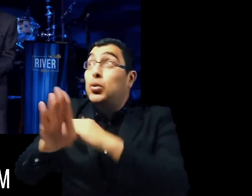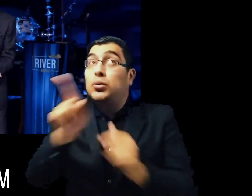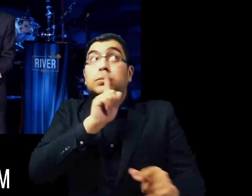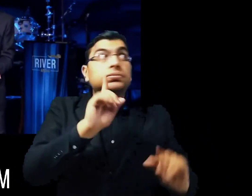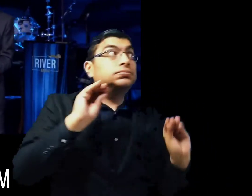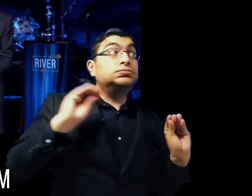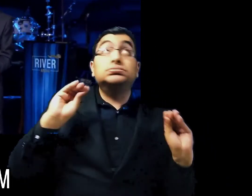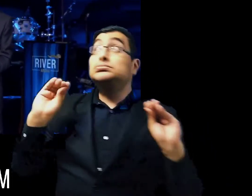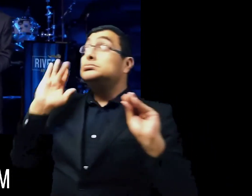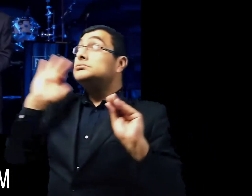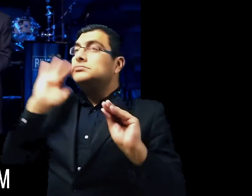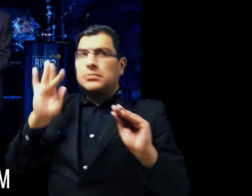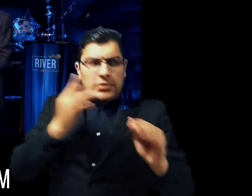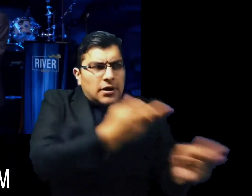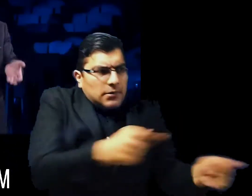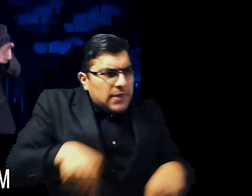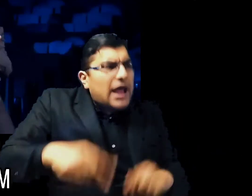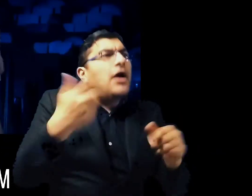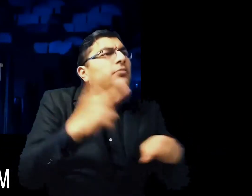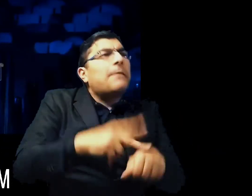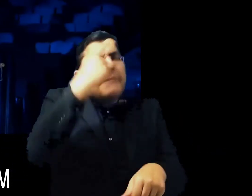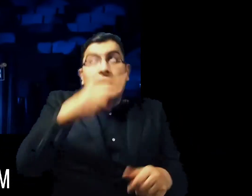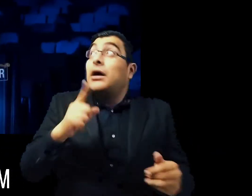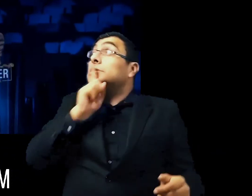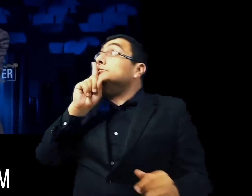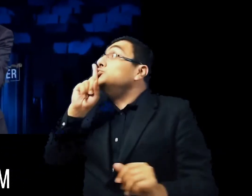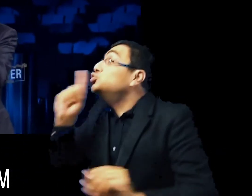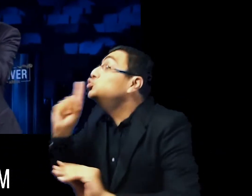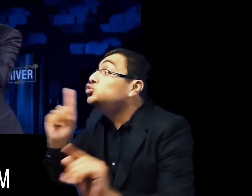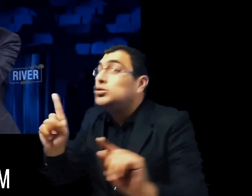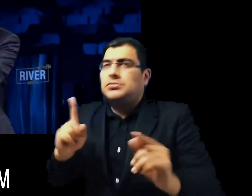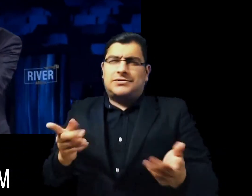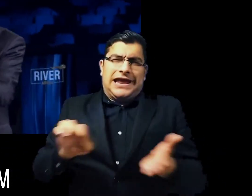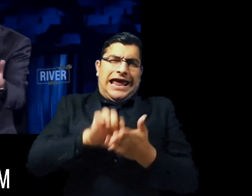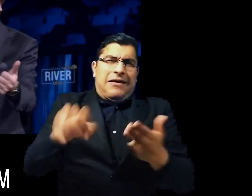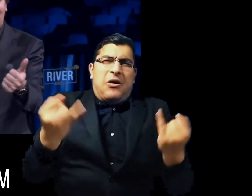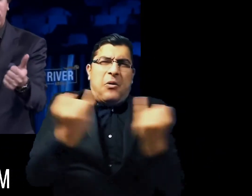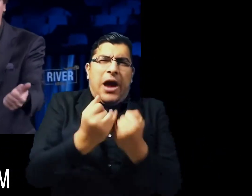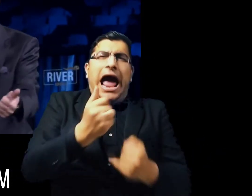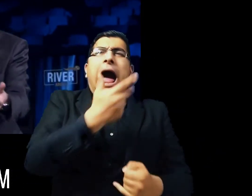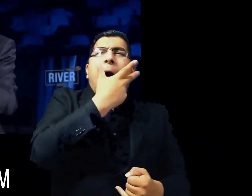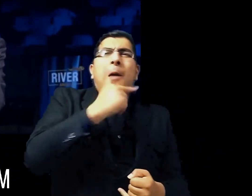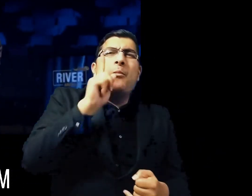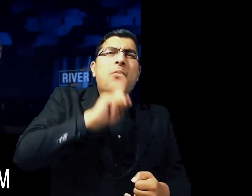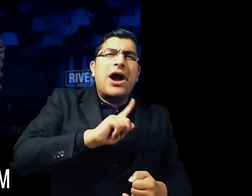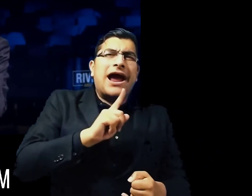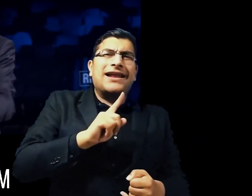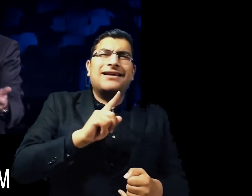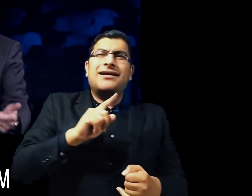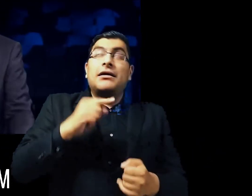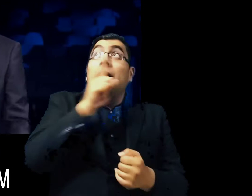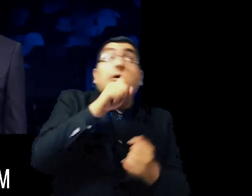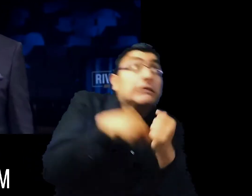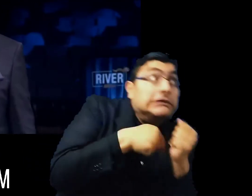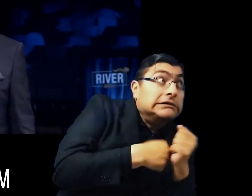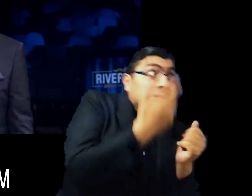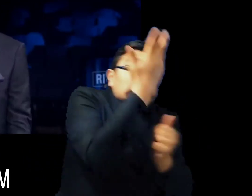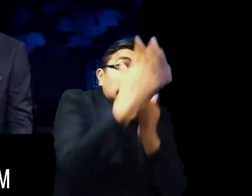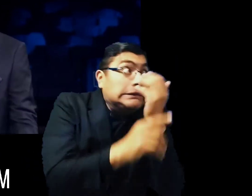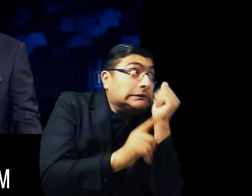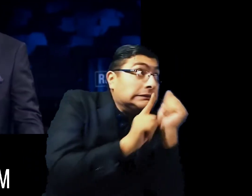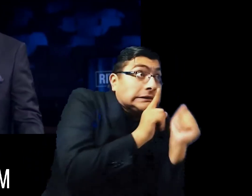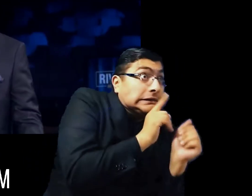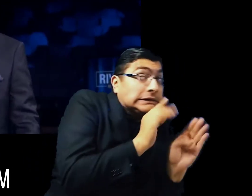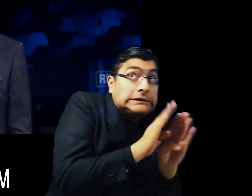hospital? Adán y Eva se escondieron detrás de las hojas de higuera, de arbustos, de mentiras. Y